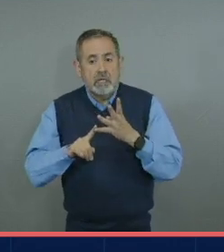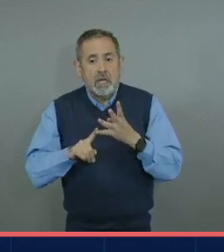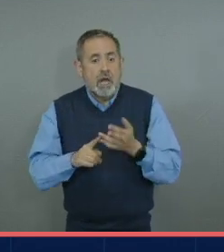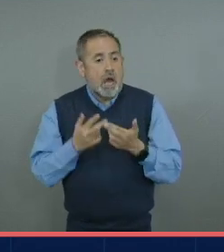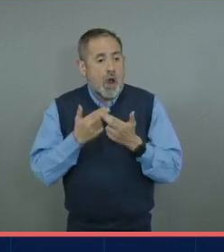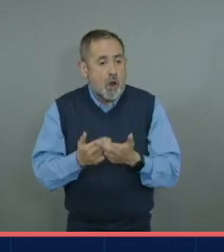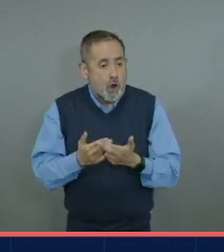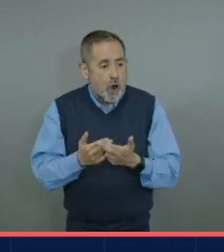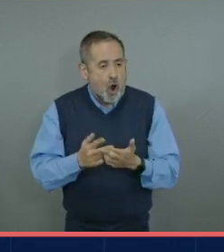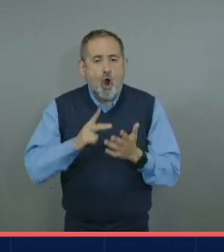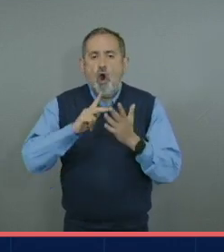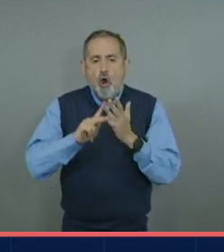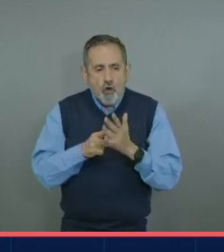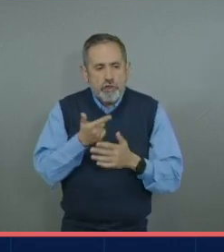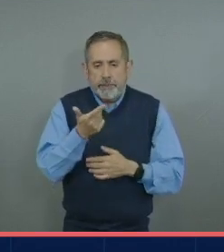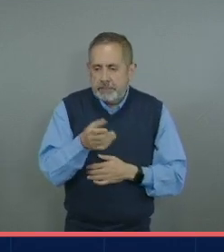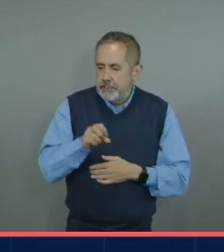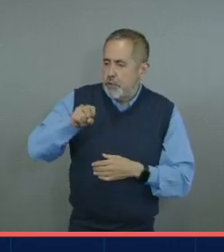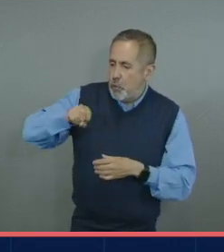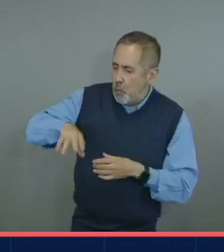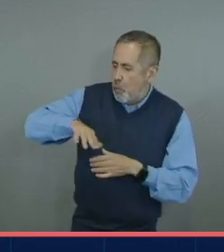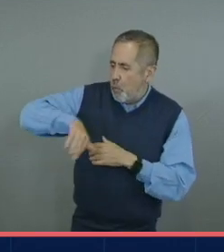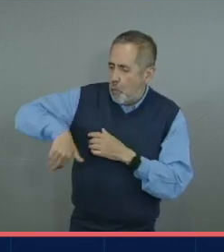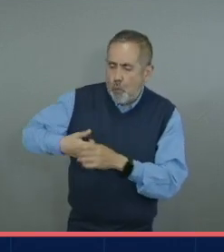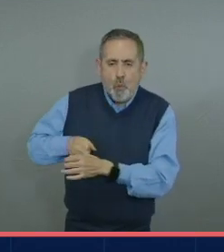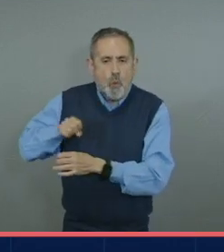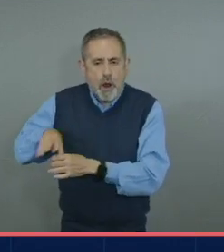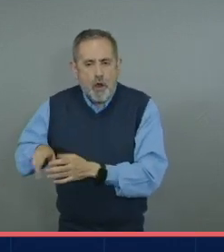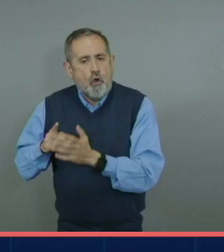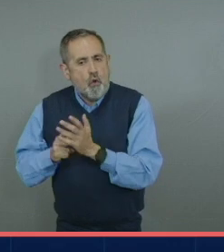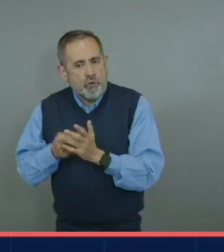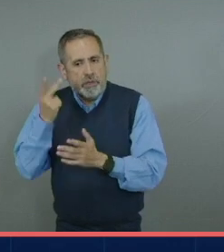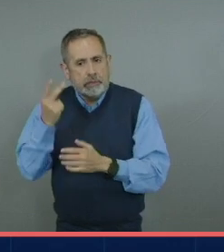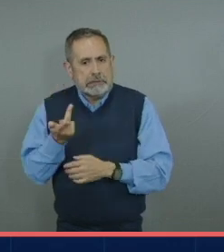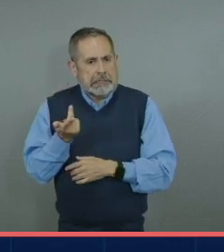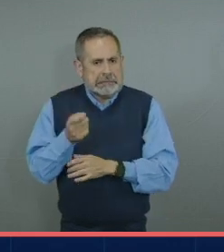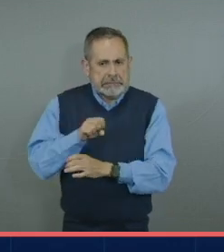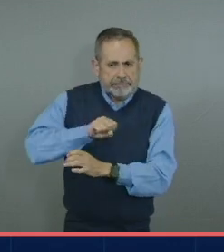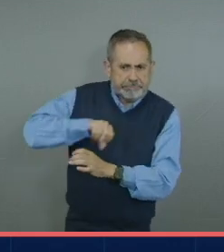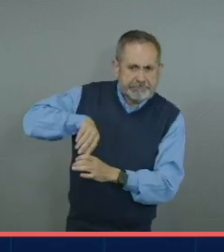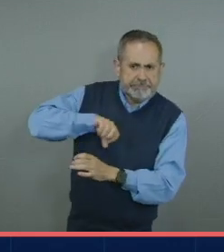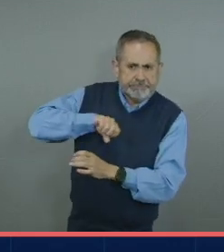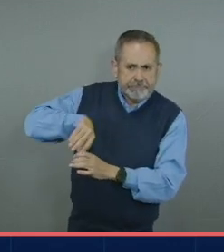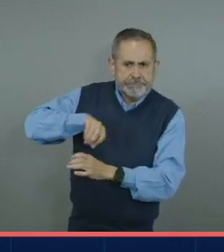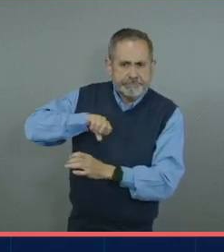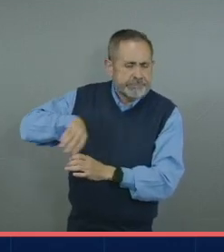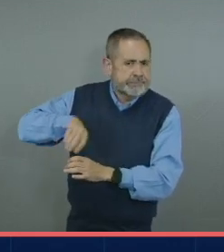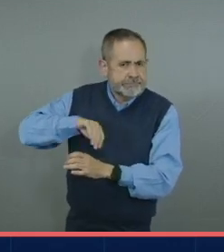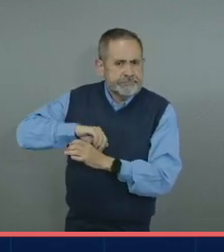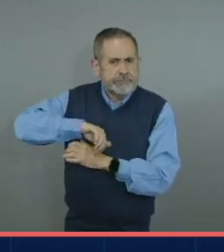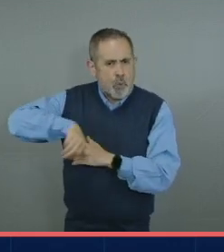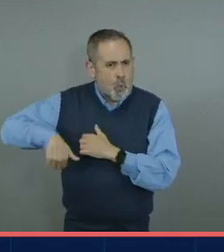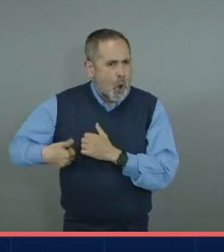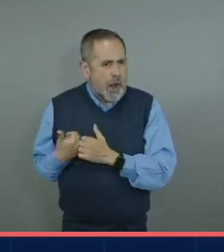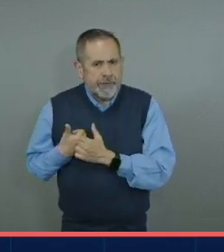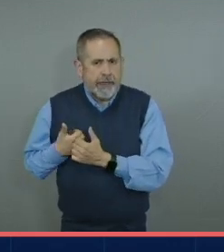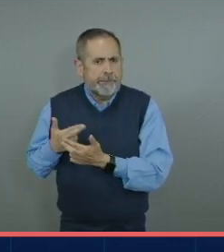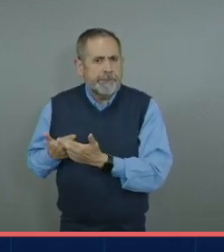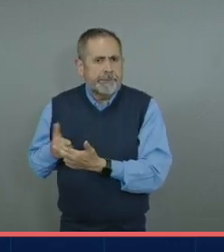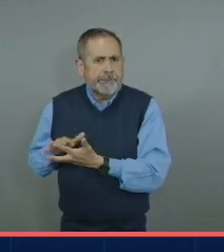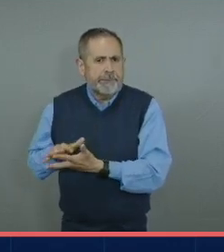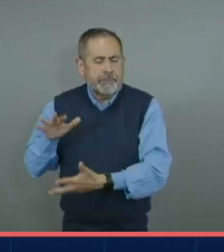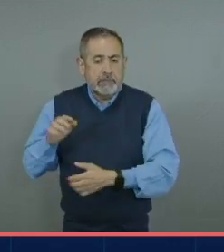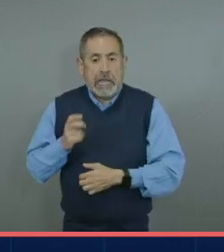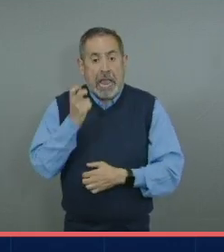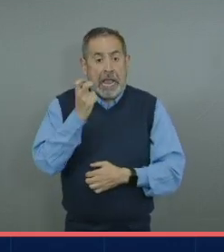que vuelvan a ahorrar. Es decir, el dinero que les está sobrando, hay que volverlo a ahorrar. ¿Vale? Esta